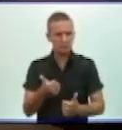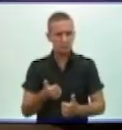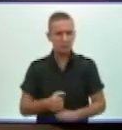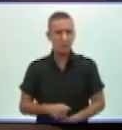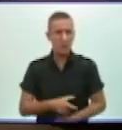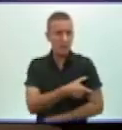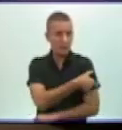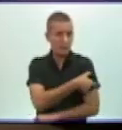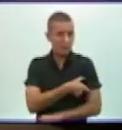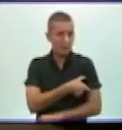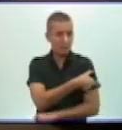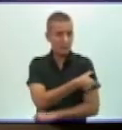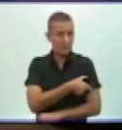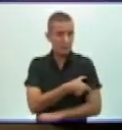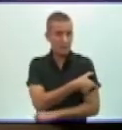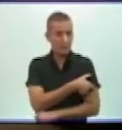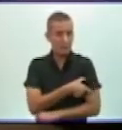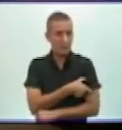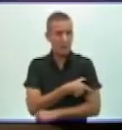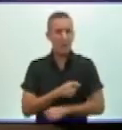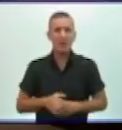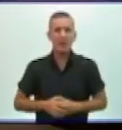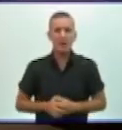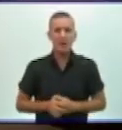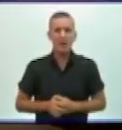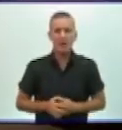julio comenzaban a tomar auge en Santiago de Cuba,